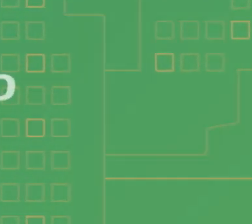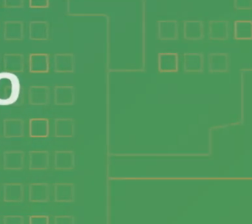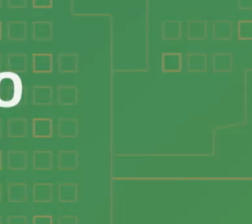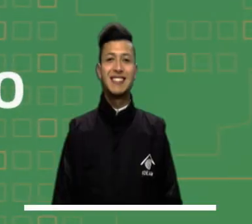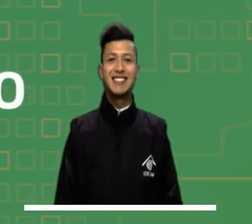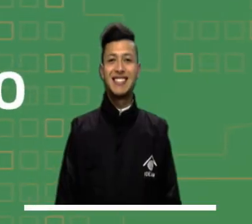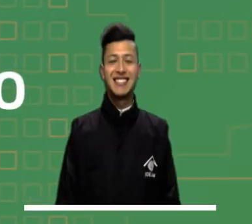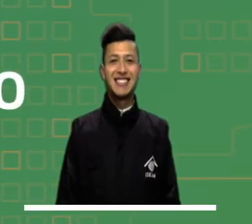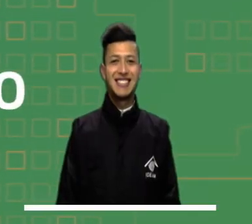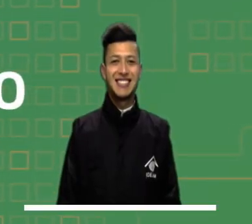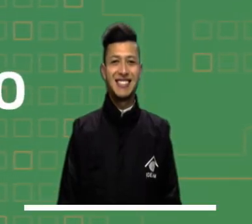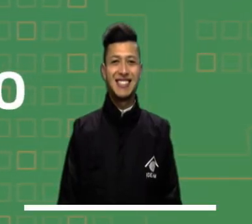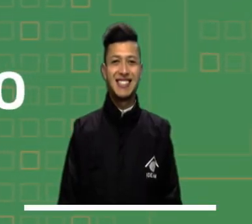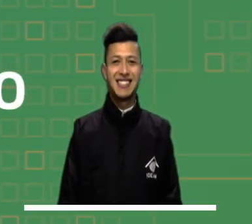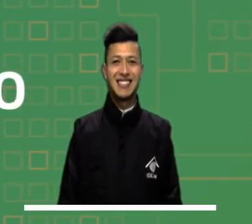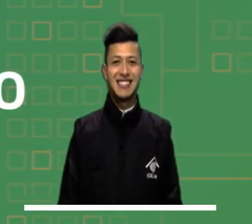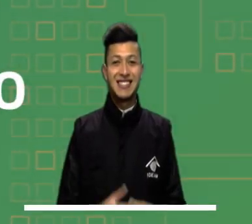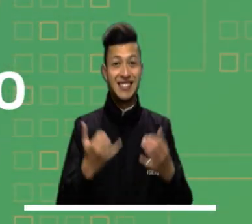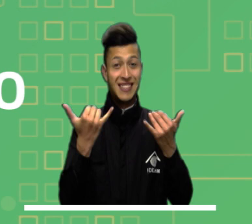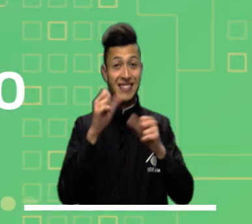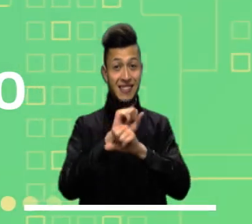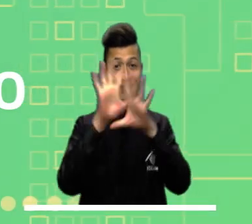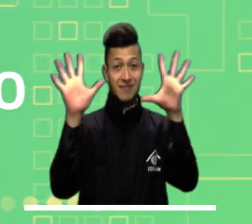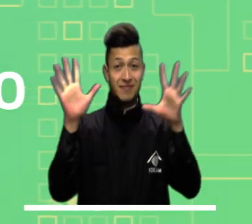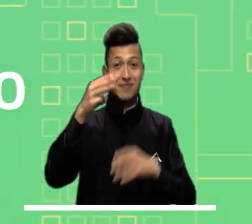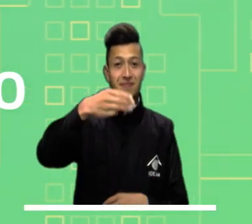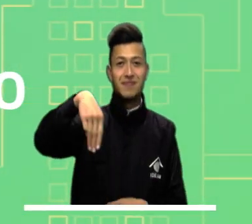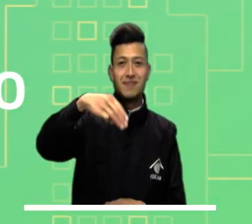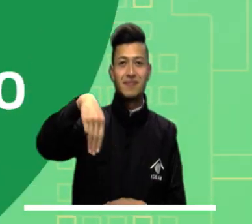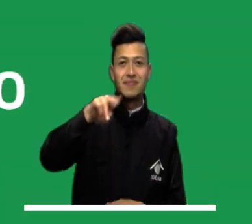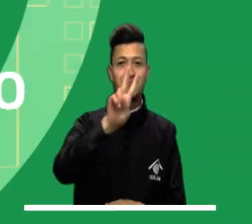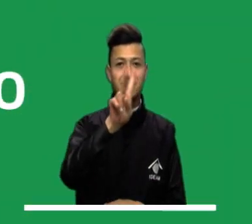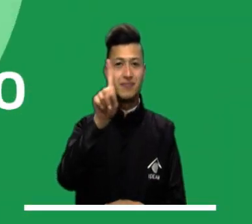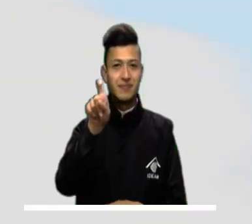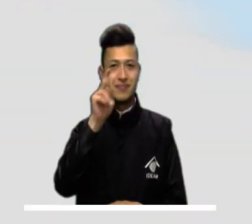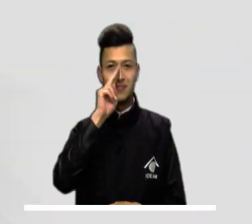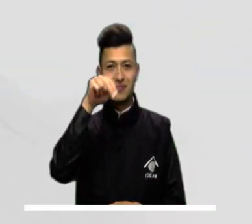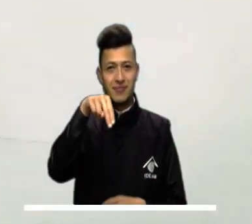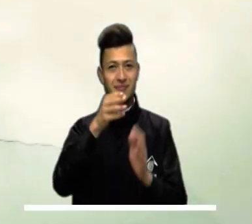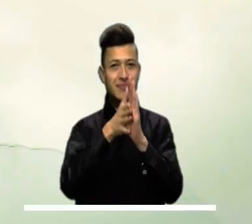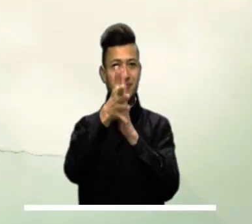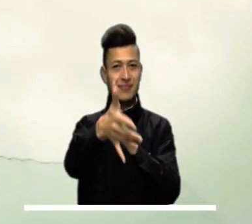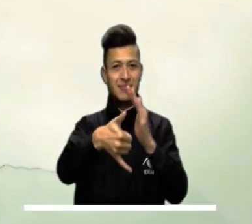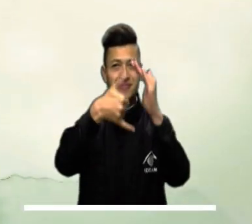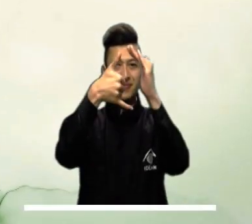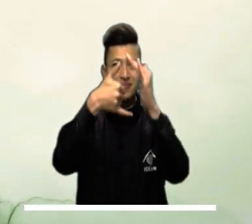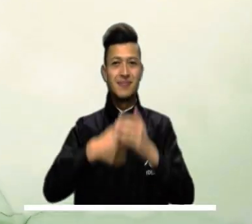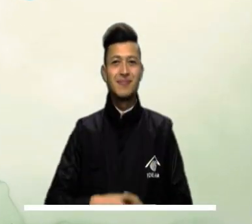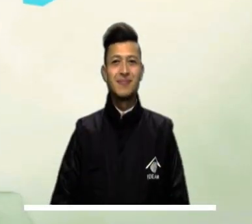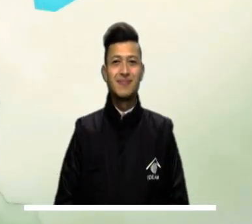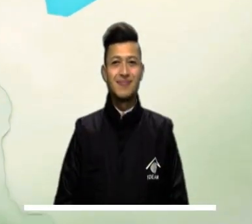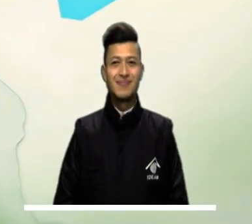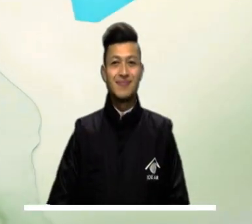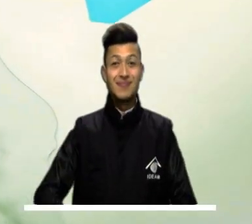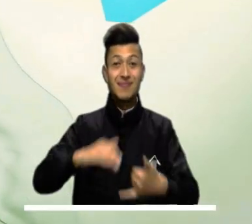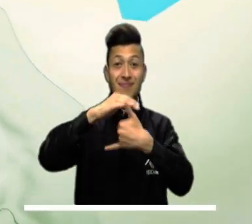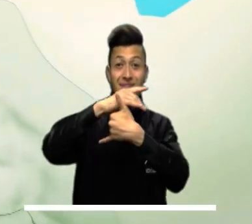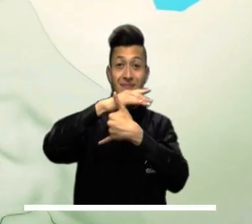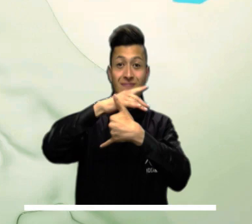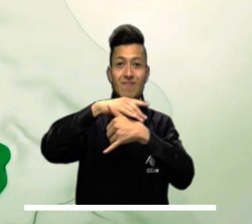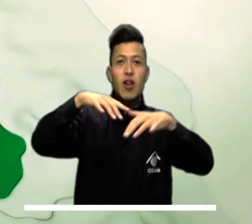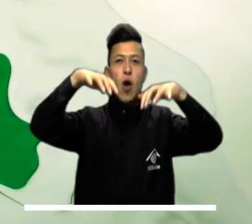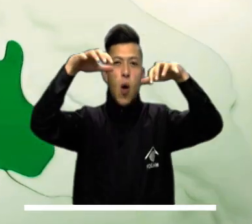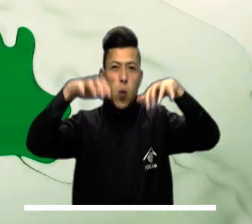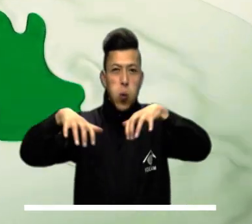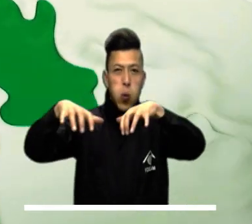Pronóstico del tiempo para la mañana de hoy, miércoles 26 de junio. En el Caribe probablemente ocurran lluvias de diferente